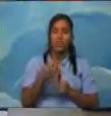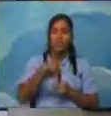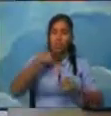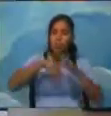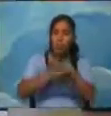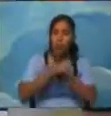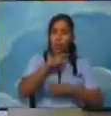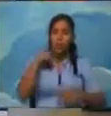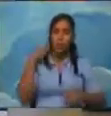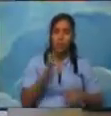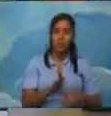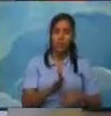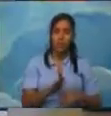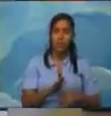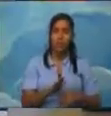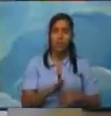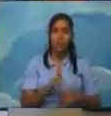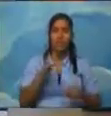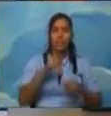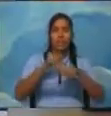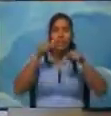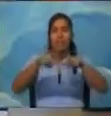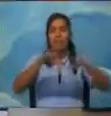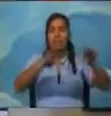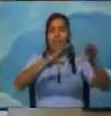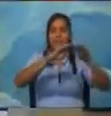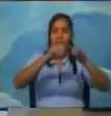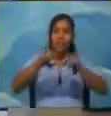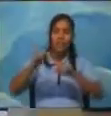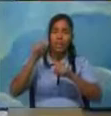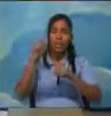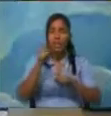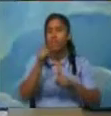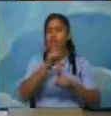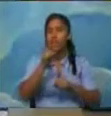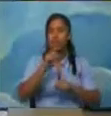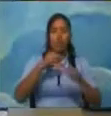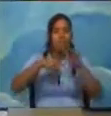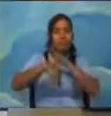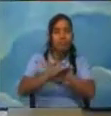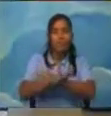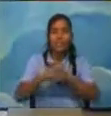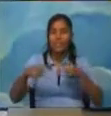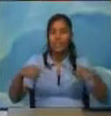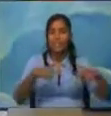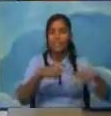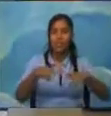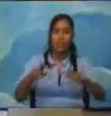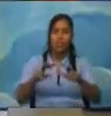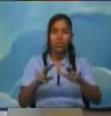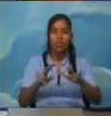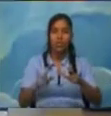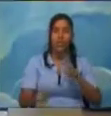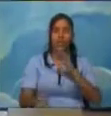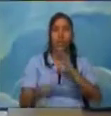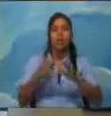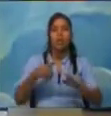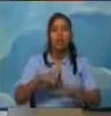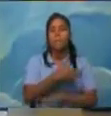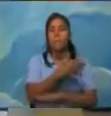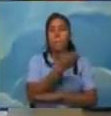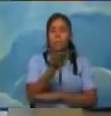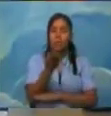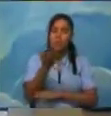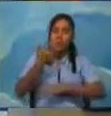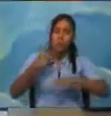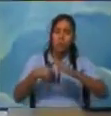Yo me voy a morir en esta tierra y no pasaré el Jordán. Diga conmigo, mas vosotros